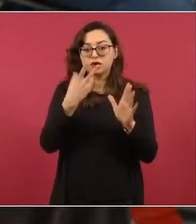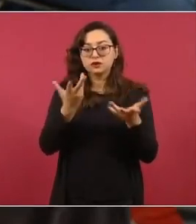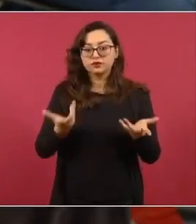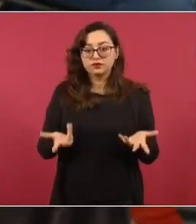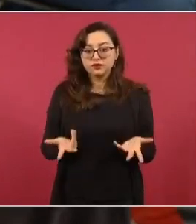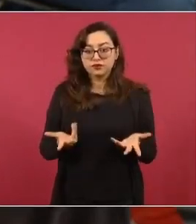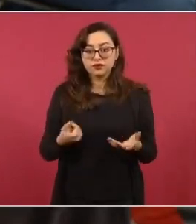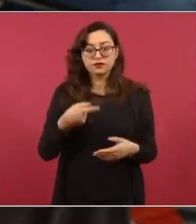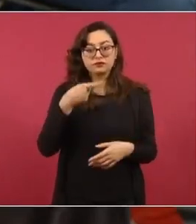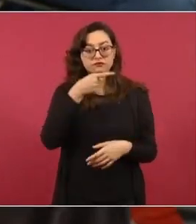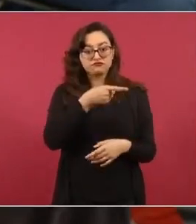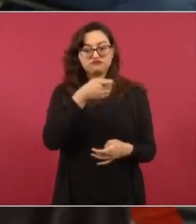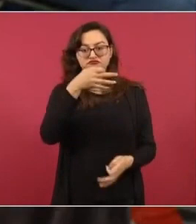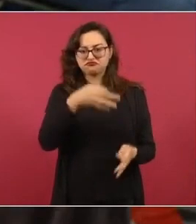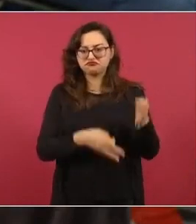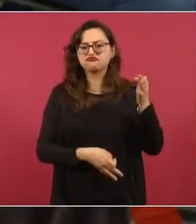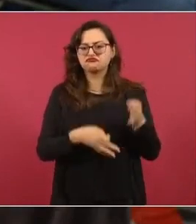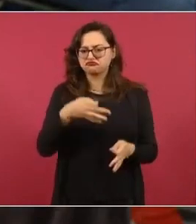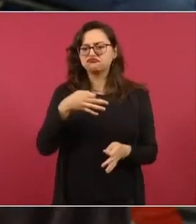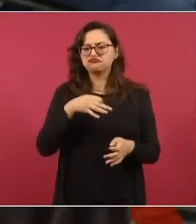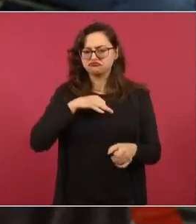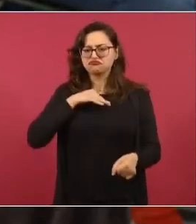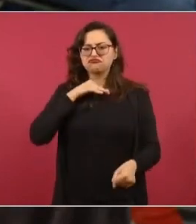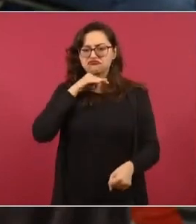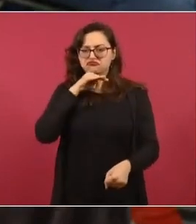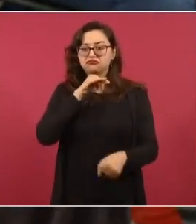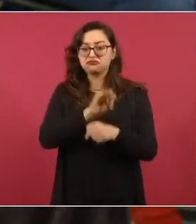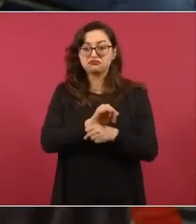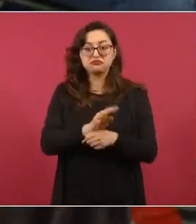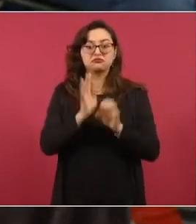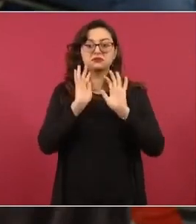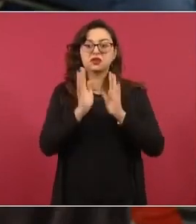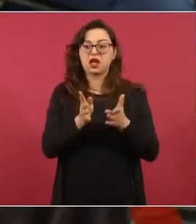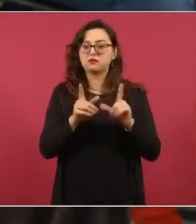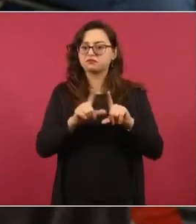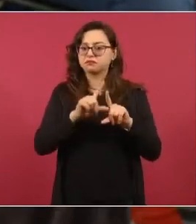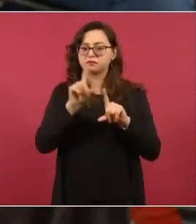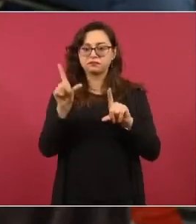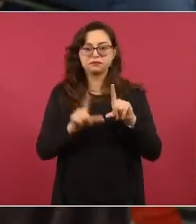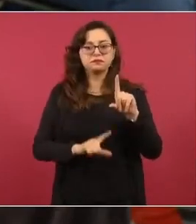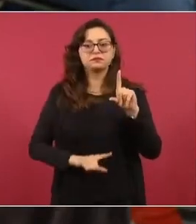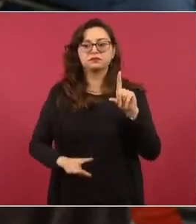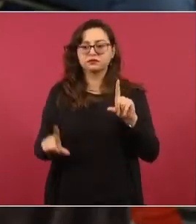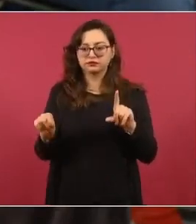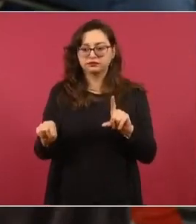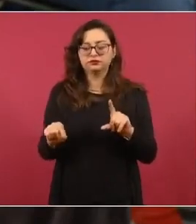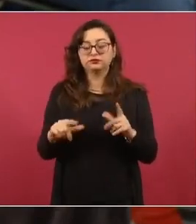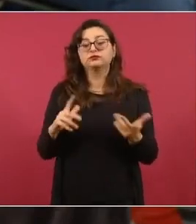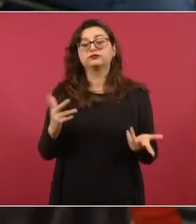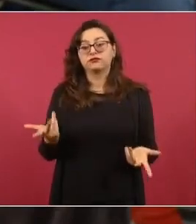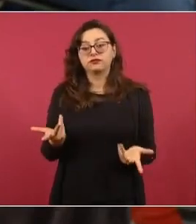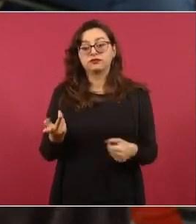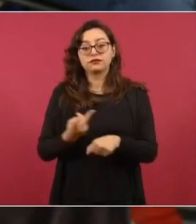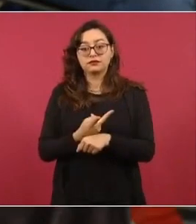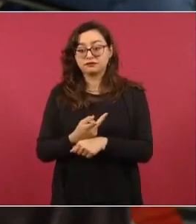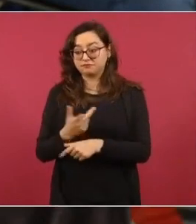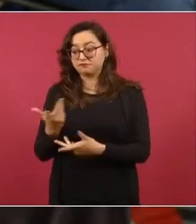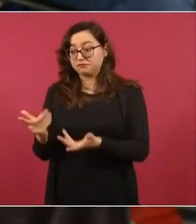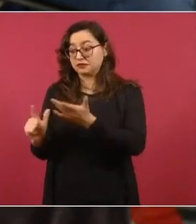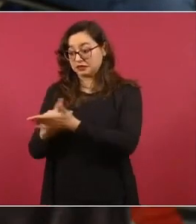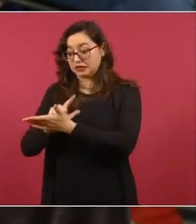los Oxxos en todo el país. Desafortunadamente esta ley que se aprobó para prohibir la exhibición de